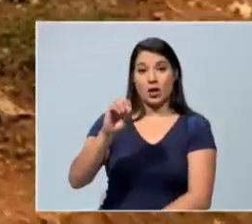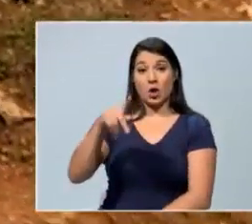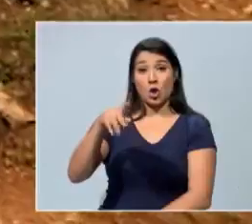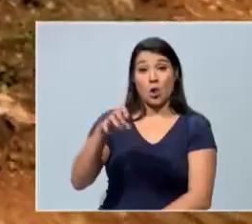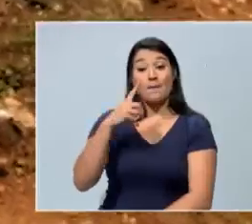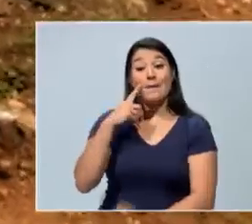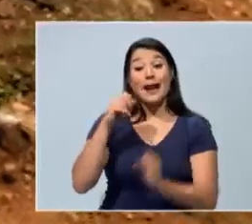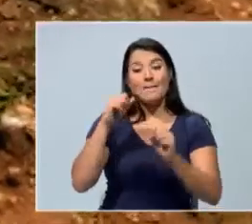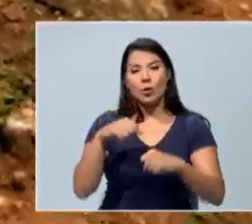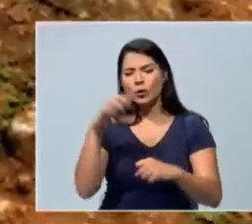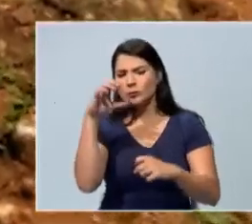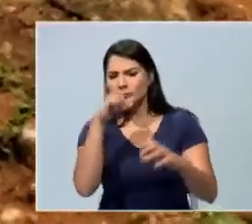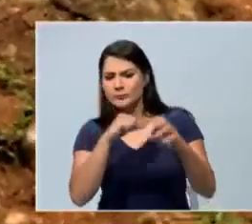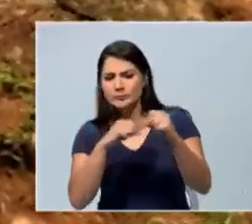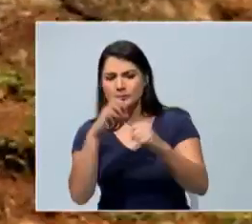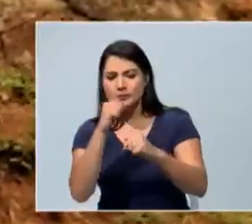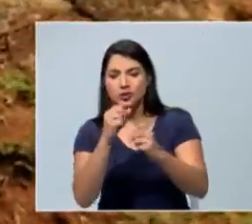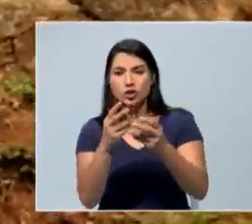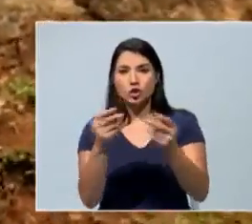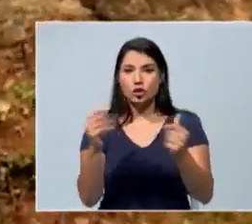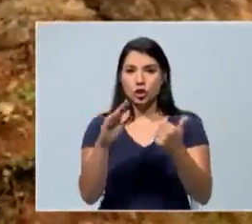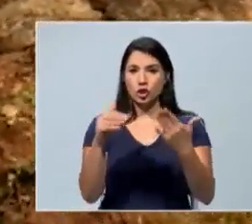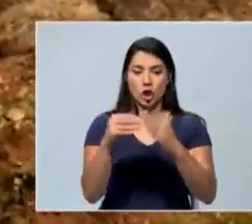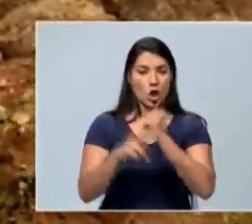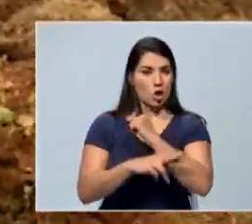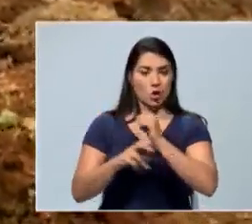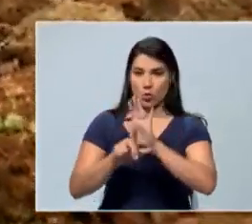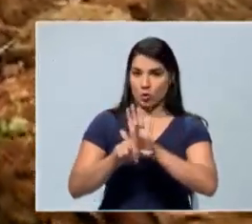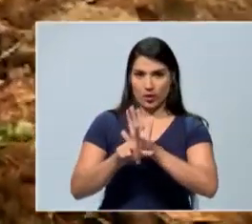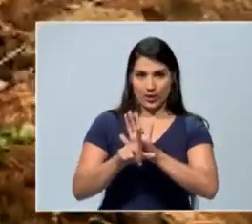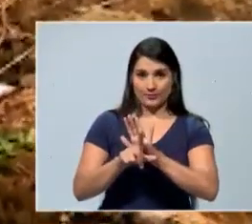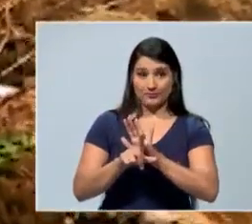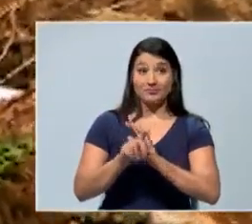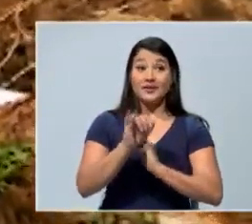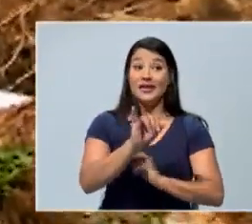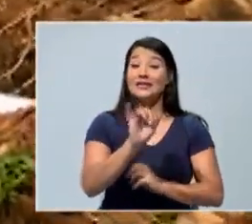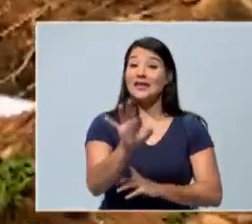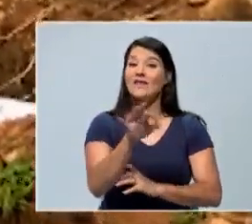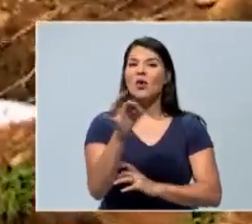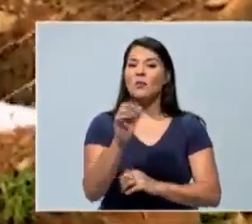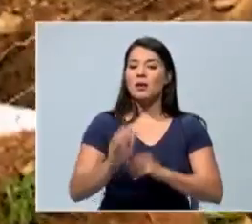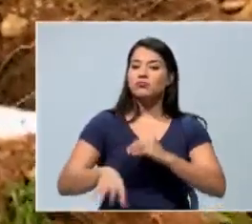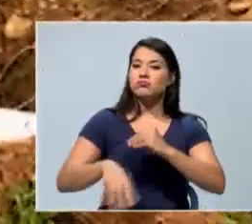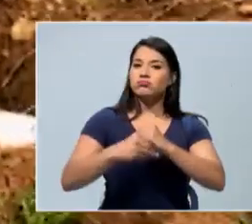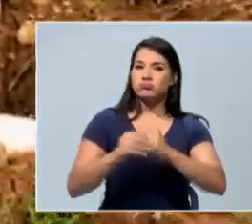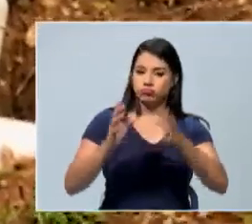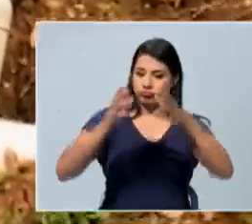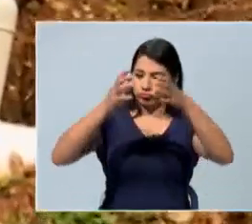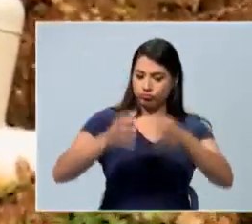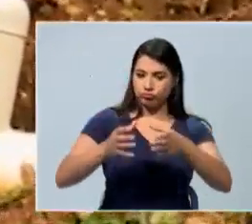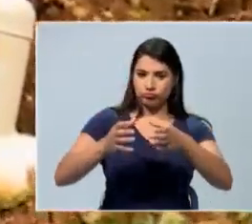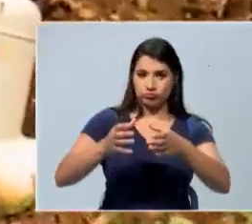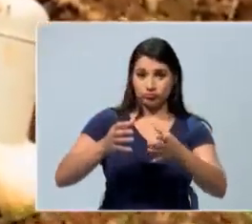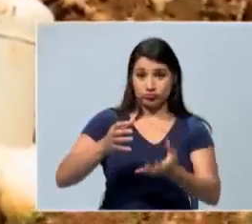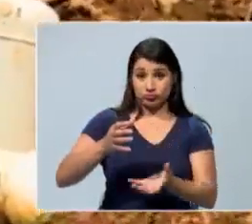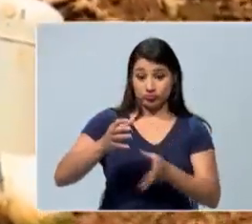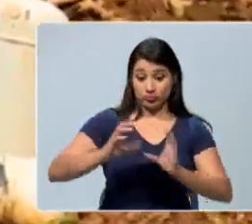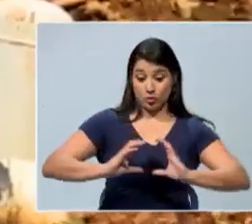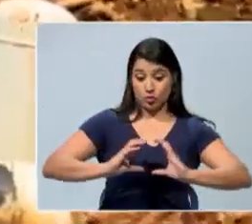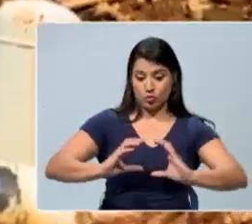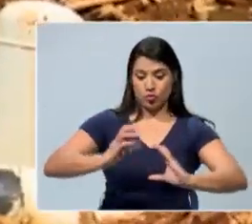tomas ilegales para robar combustible del poliducto. Esta forma era utilizada, sin embargo, los delincuentes que se